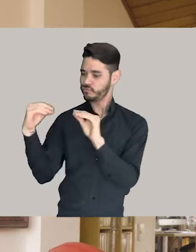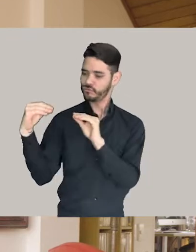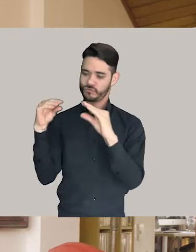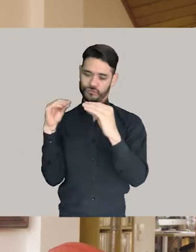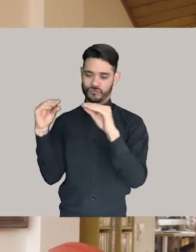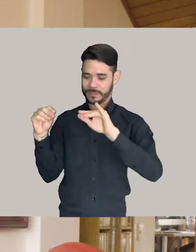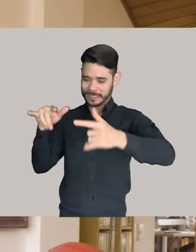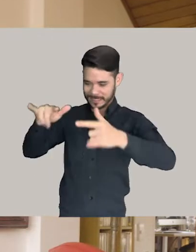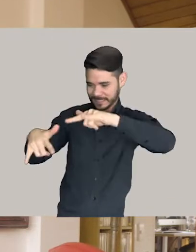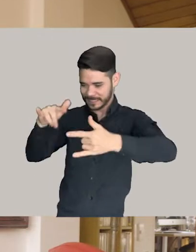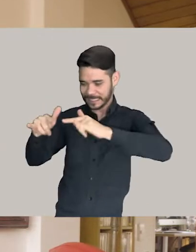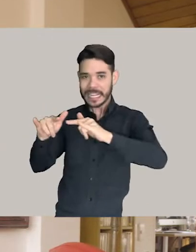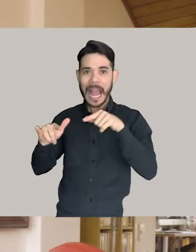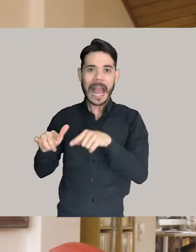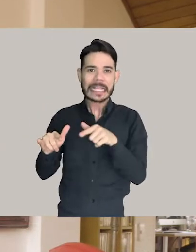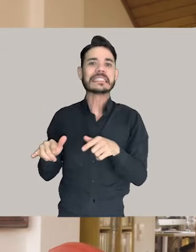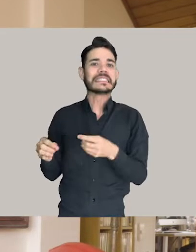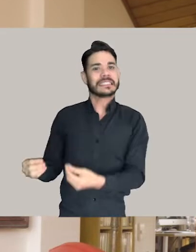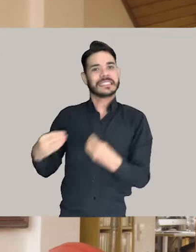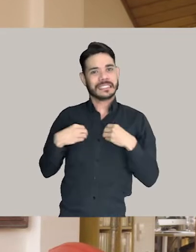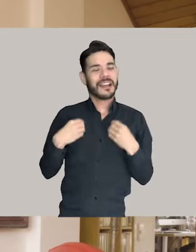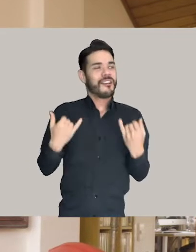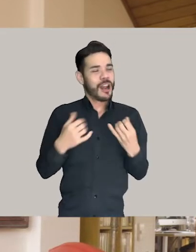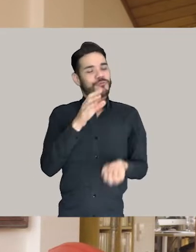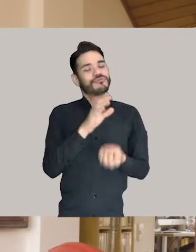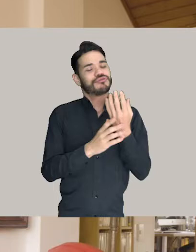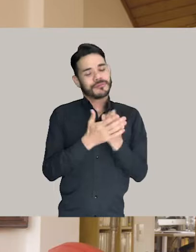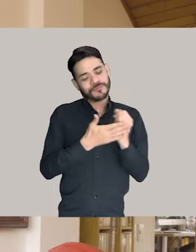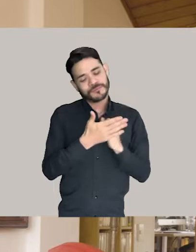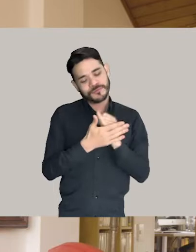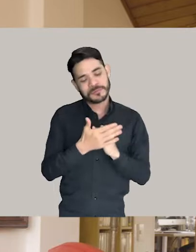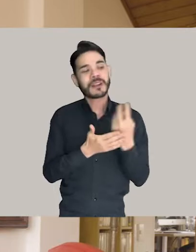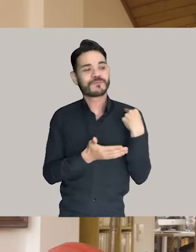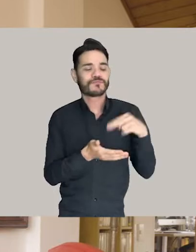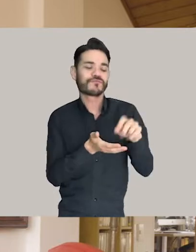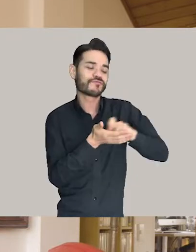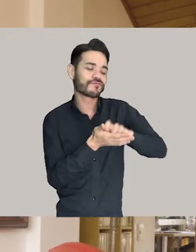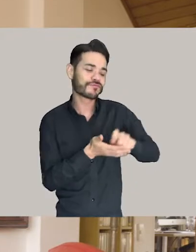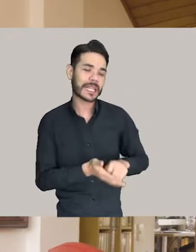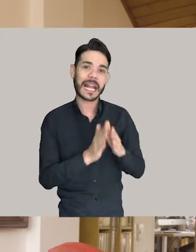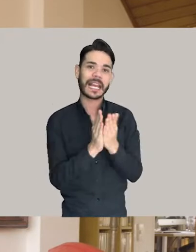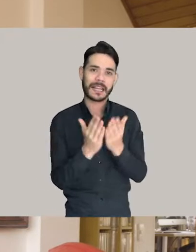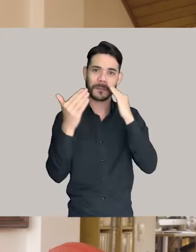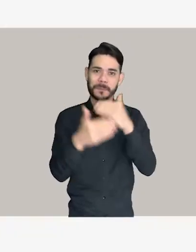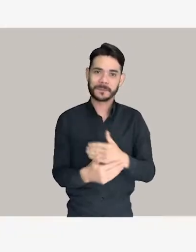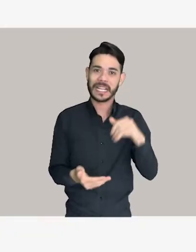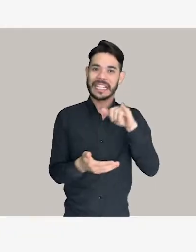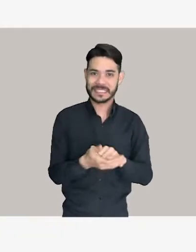a convertirme en un ilustrador y autor de libros infantiles. Ese básicamente es Ibar